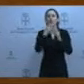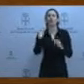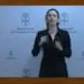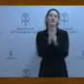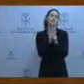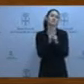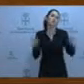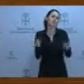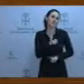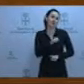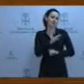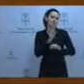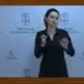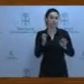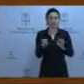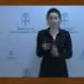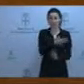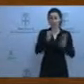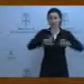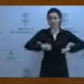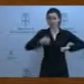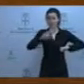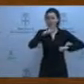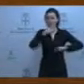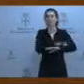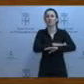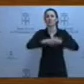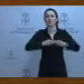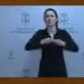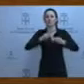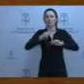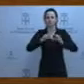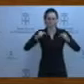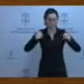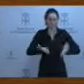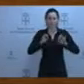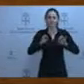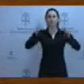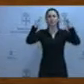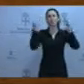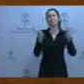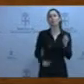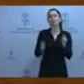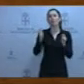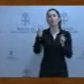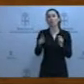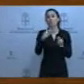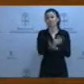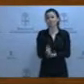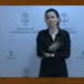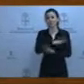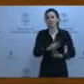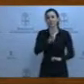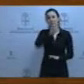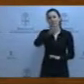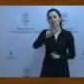ya estaba en la anterior concertación y no está en esta, por tanto llegan tarde y ya lo está haciendo el Gobierno de Asturias. La promoción de la formación profesional dual también llegan tarde, ya se está haciendo, hay 31